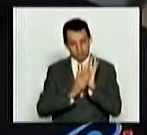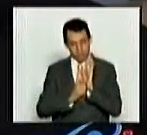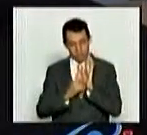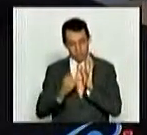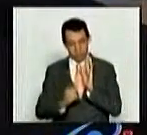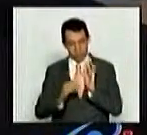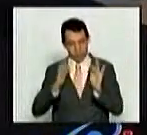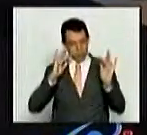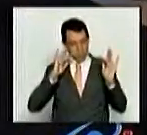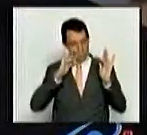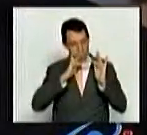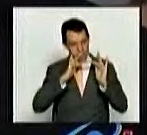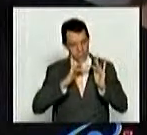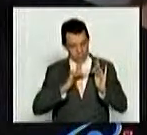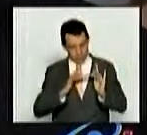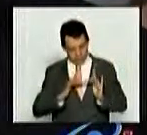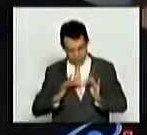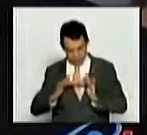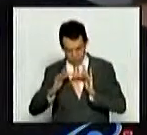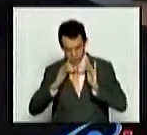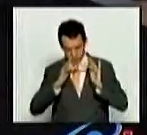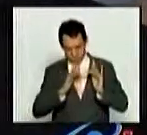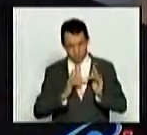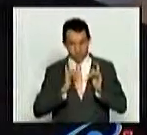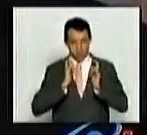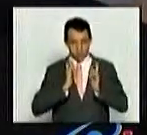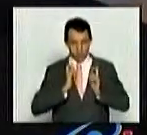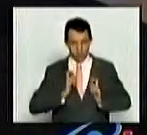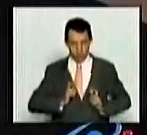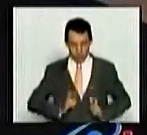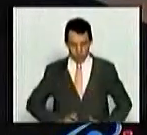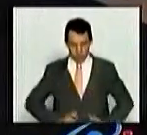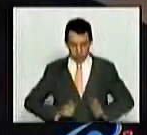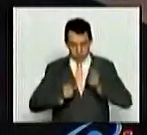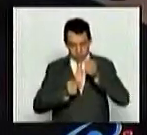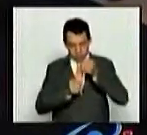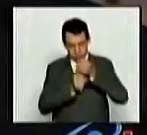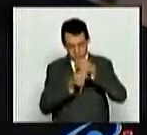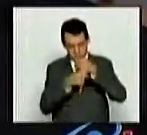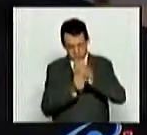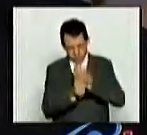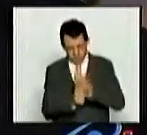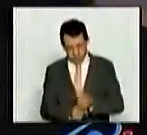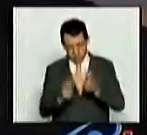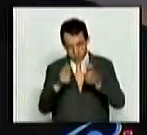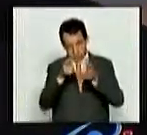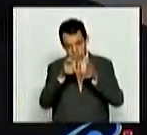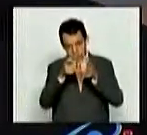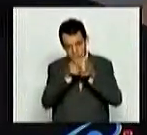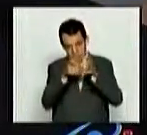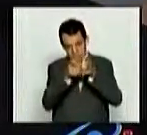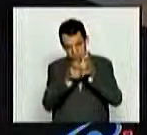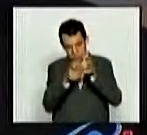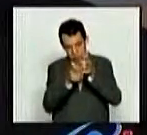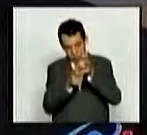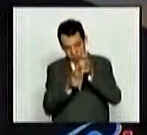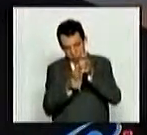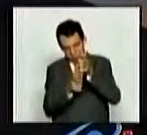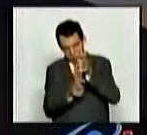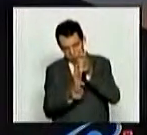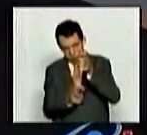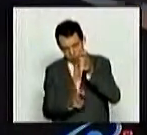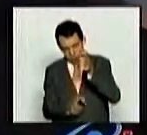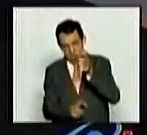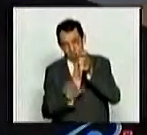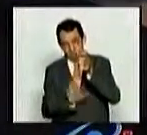de interferencia de la zona lumbal que nos están relacionando L1, L2, L3, L4, L5